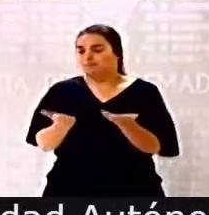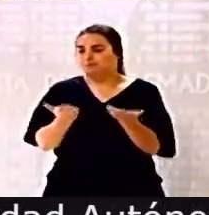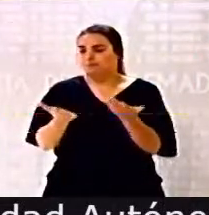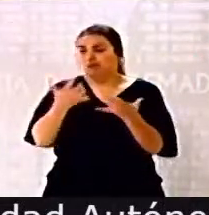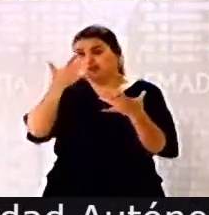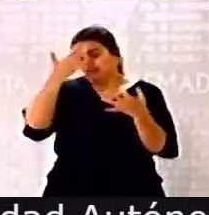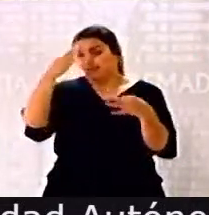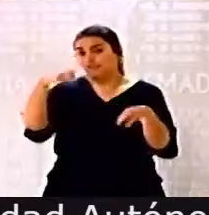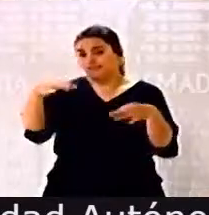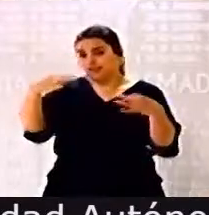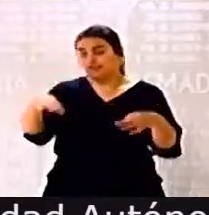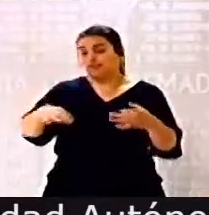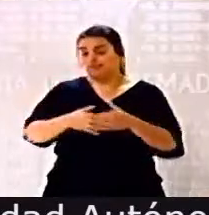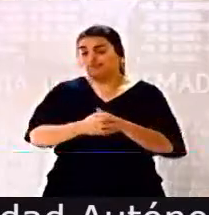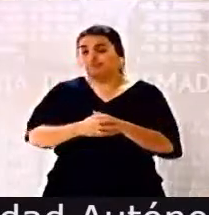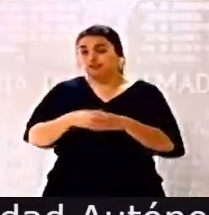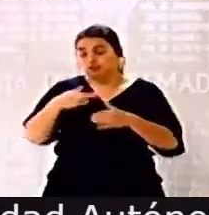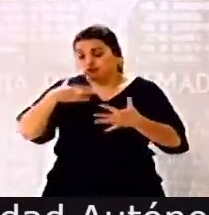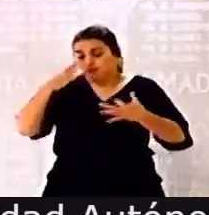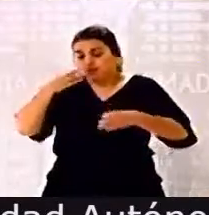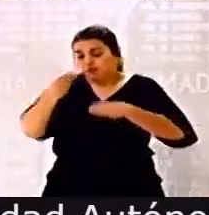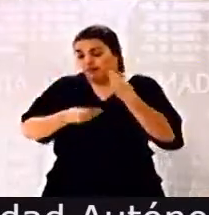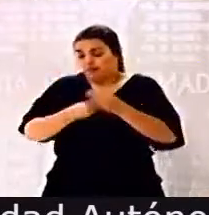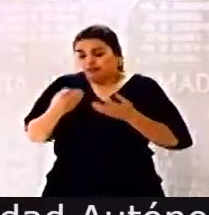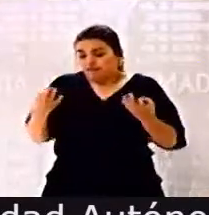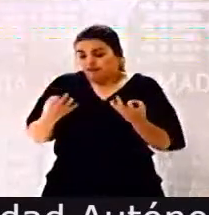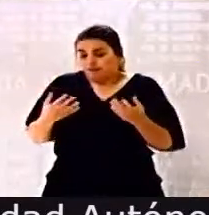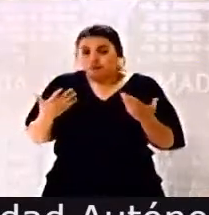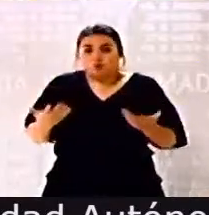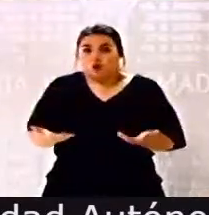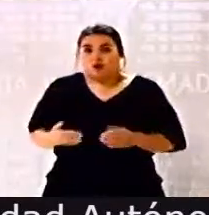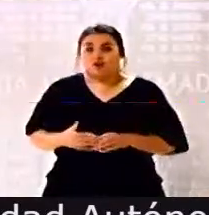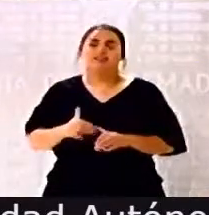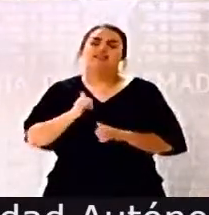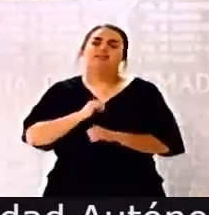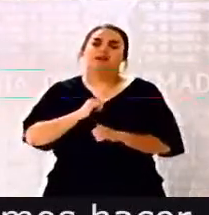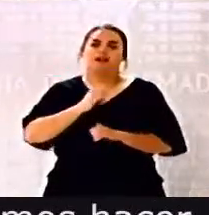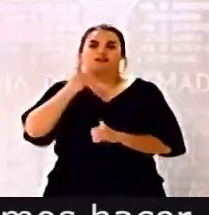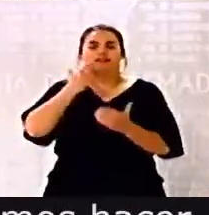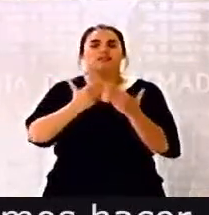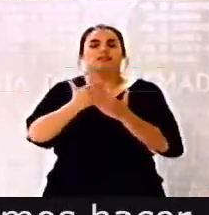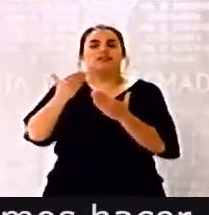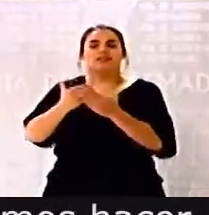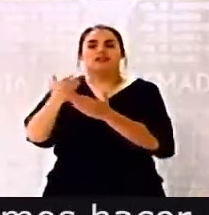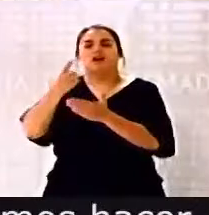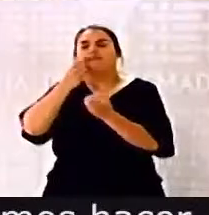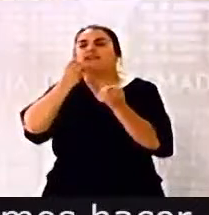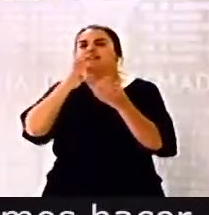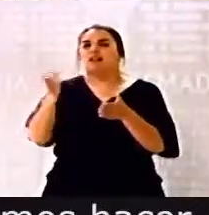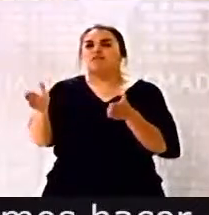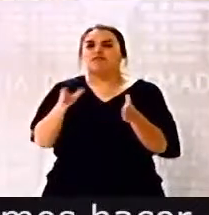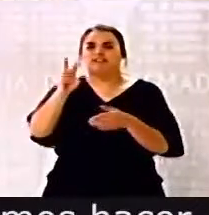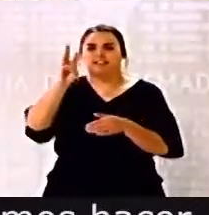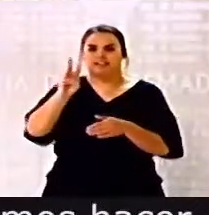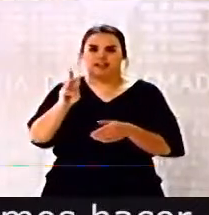sensata que creo que debemos hacer es esperar unos días a ver cómo nos va la fase 3.